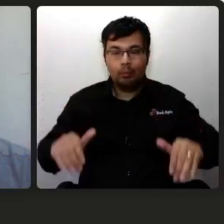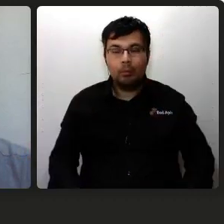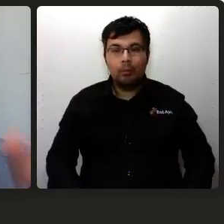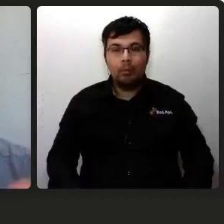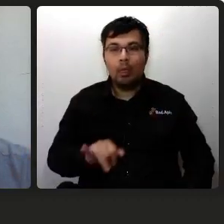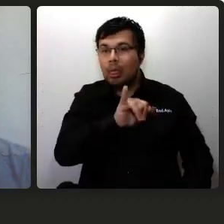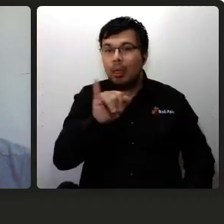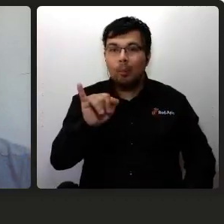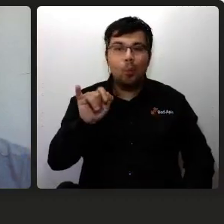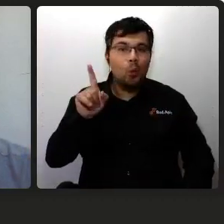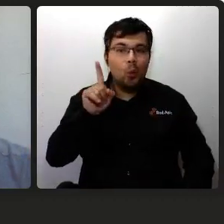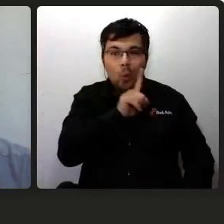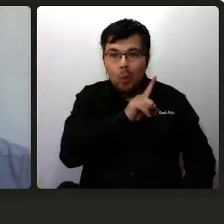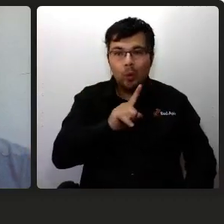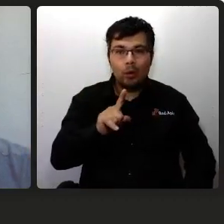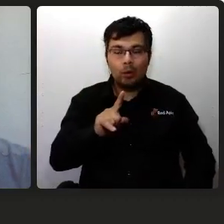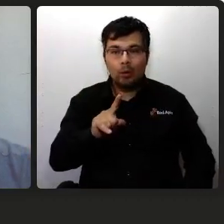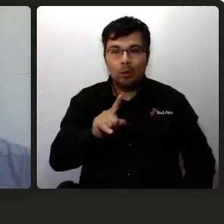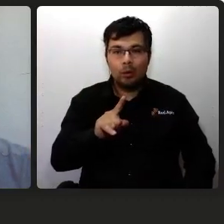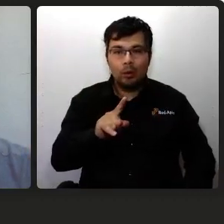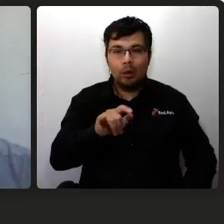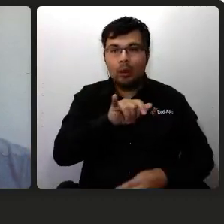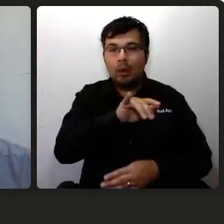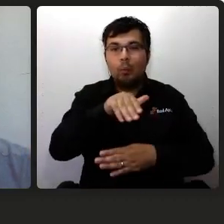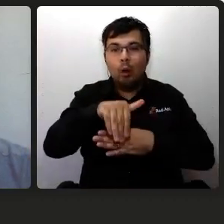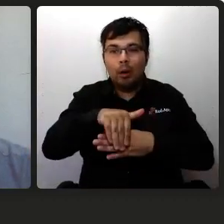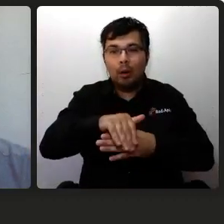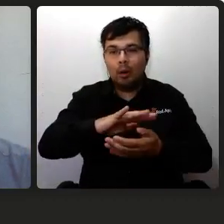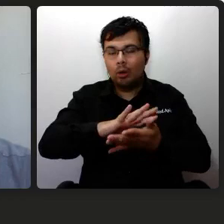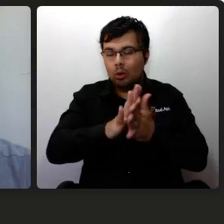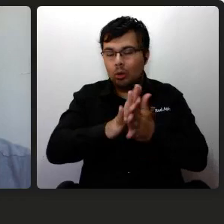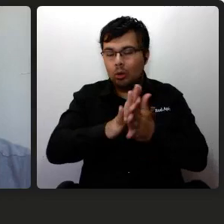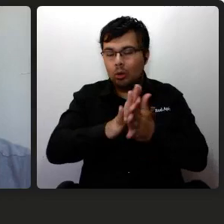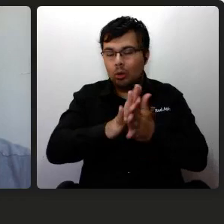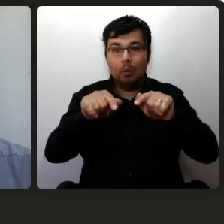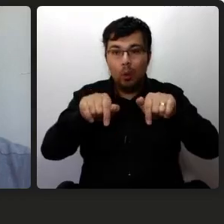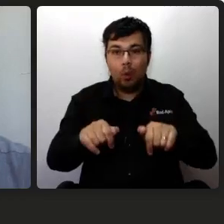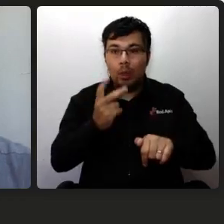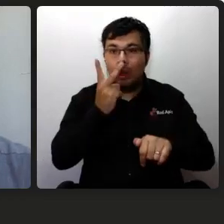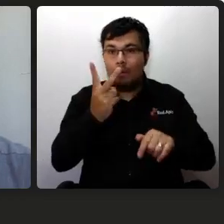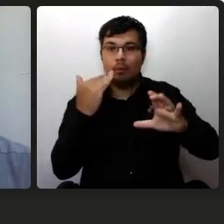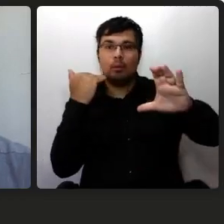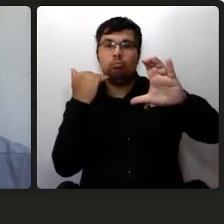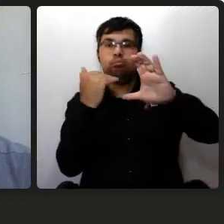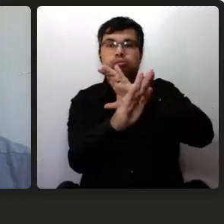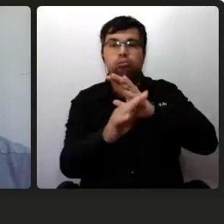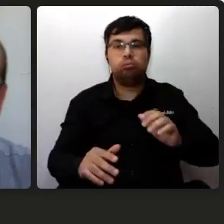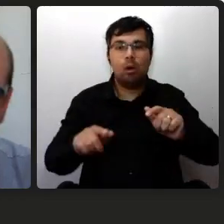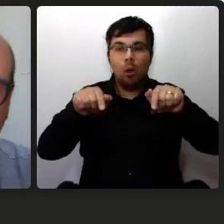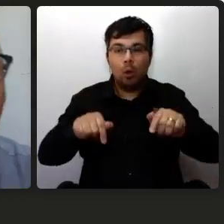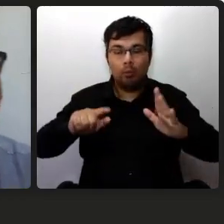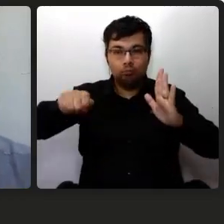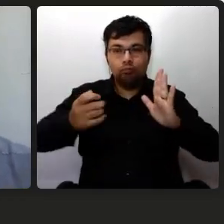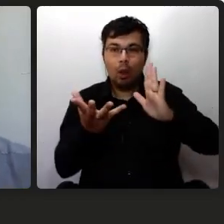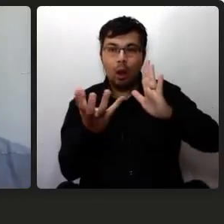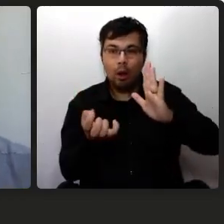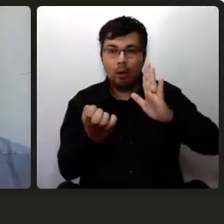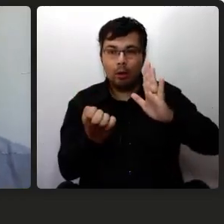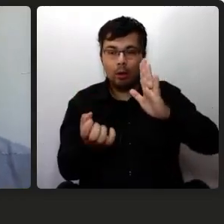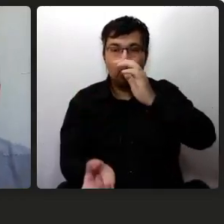correos electrónicos, toda la información que vimos en la sesión del día de hoy. Sí, la grabación la vamos a subir a nuestro canal de YouTube. Les